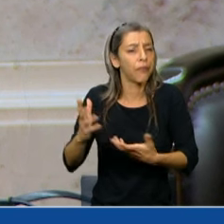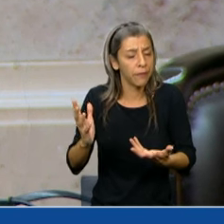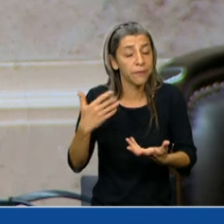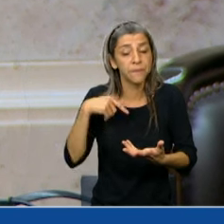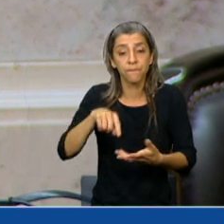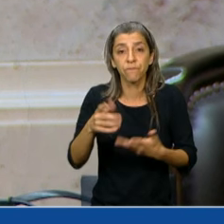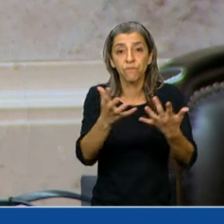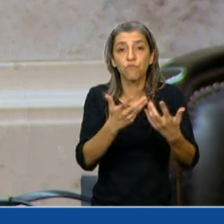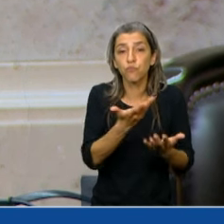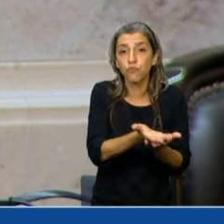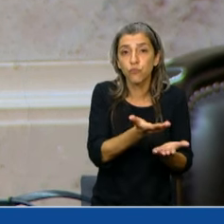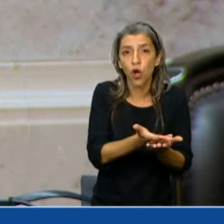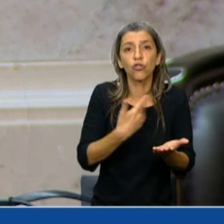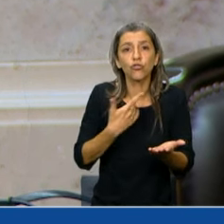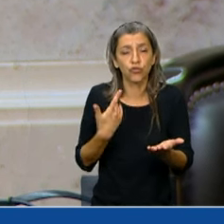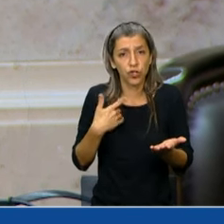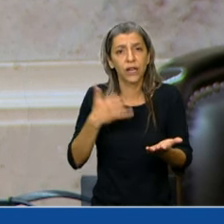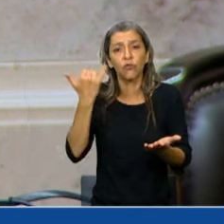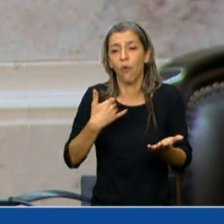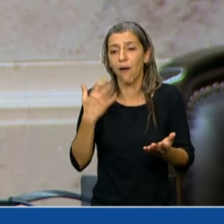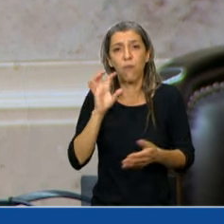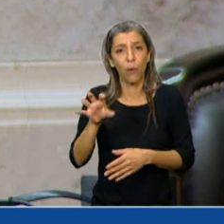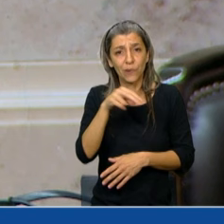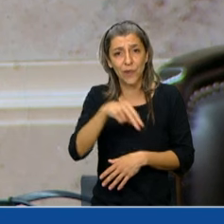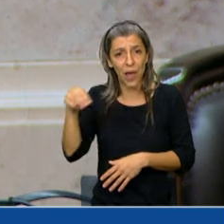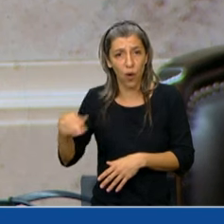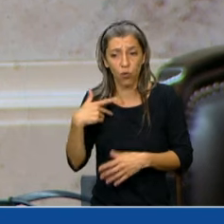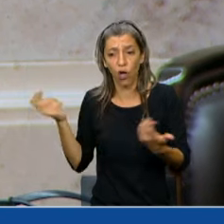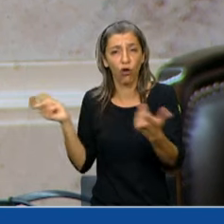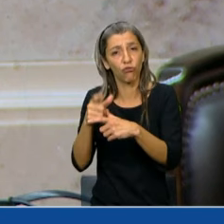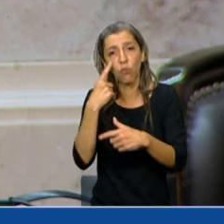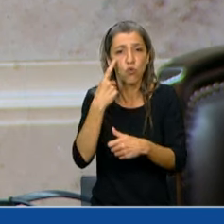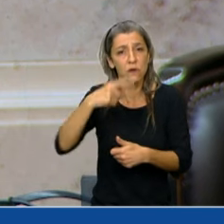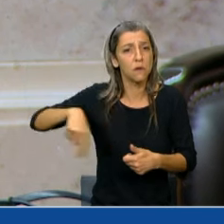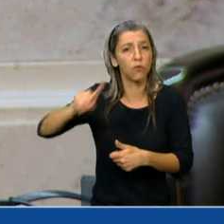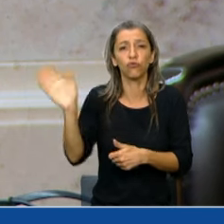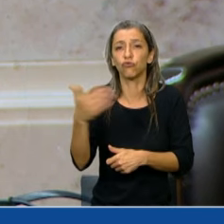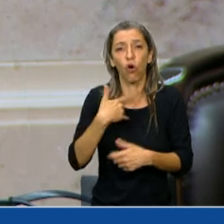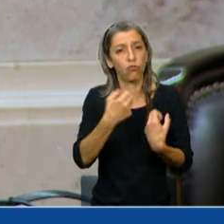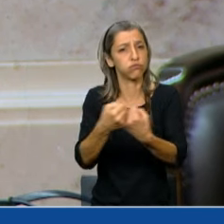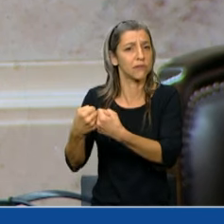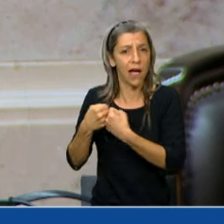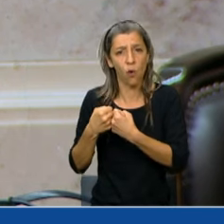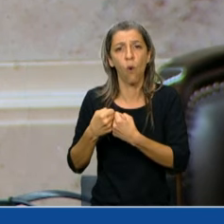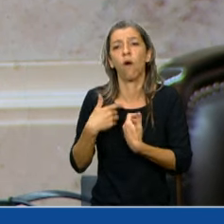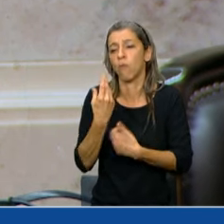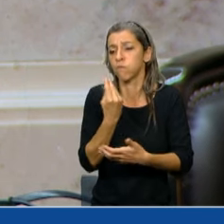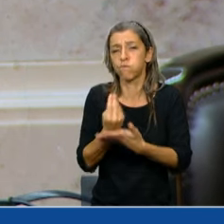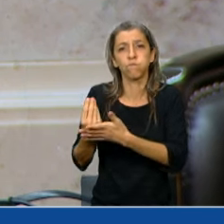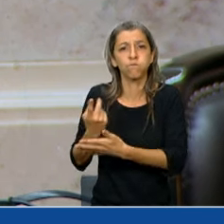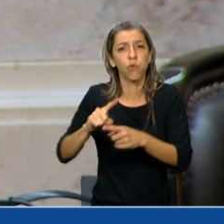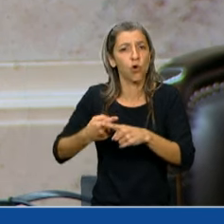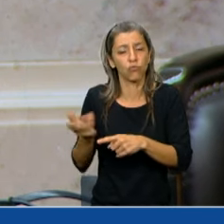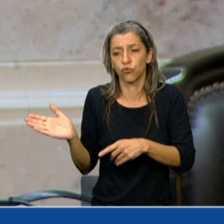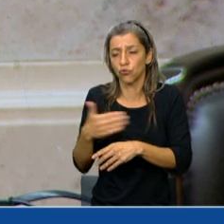de todos los consejos deliberantes de la provincia de neuquén de todas sus expresiones políticas tiene el apoyo de